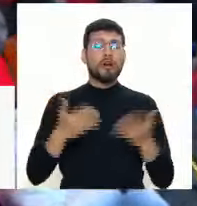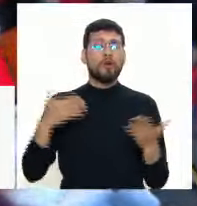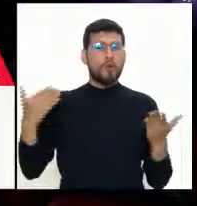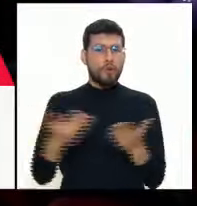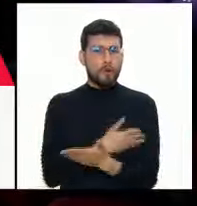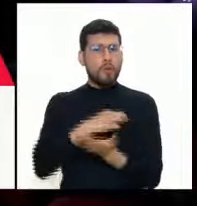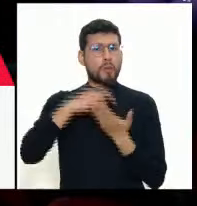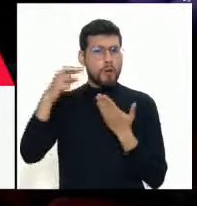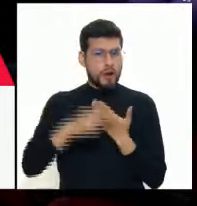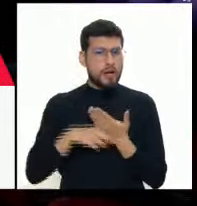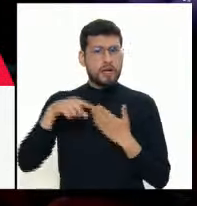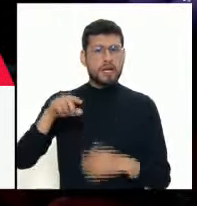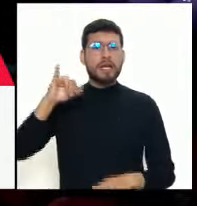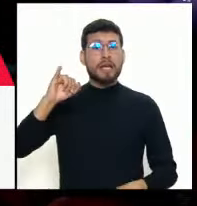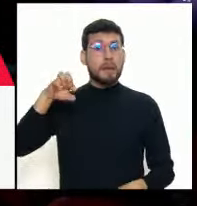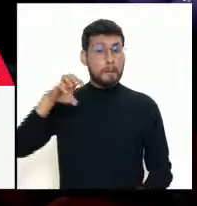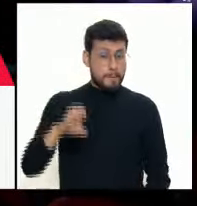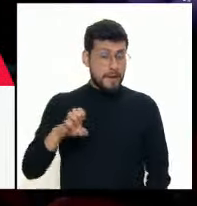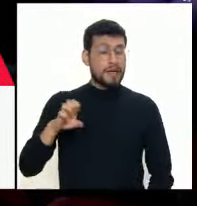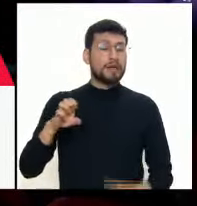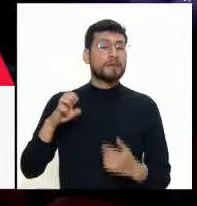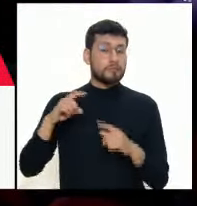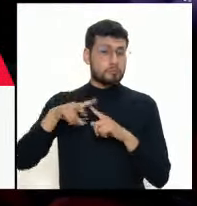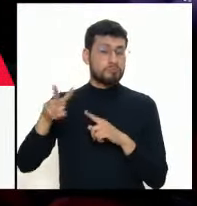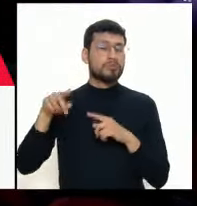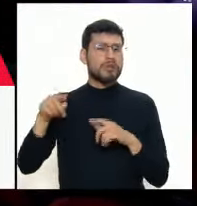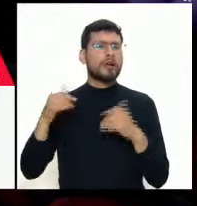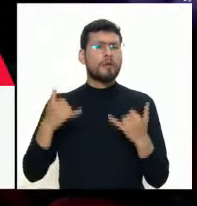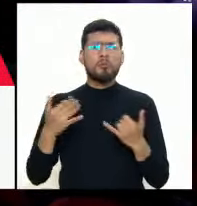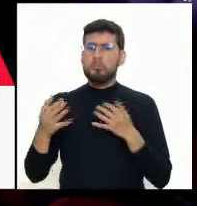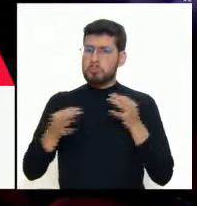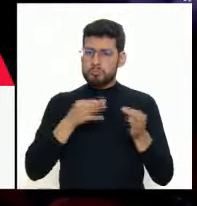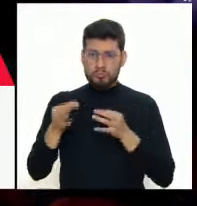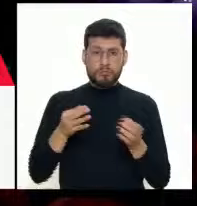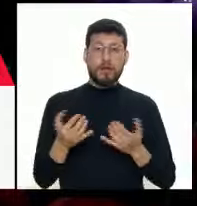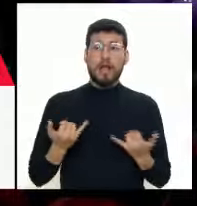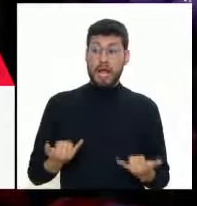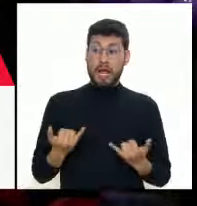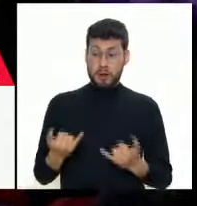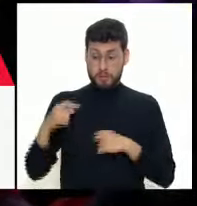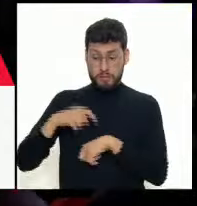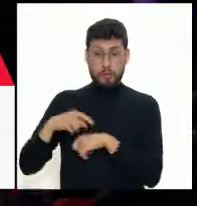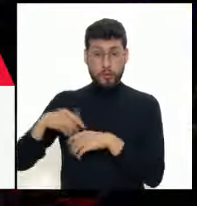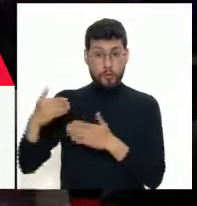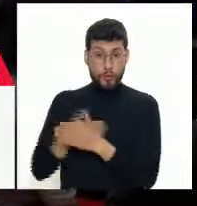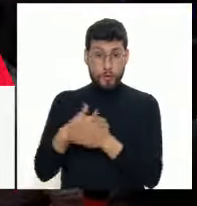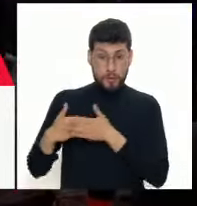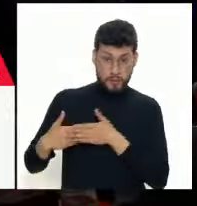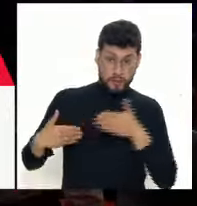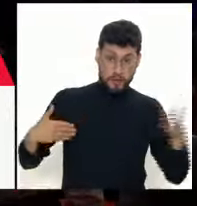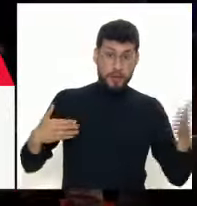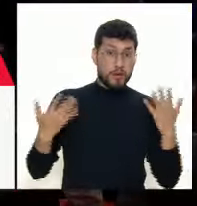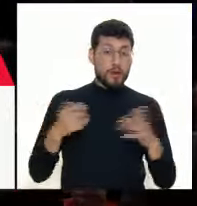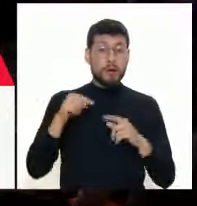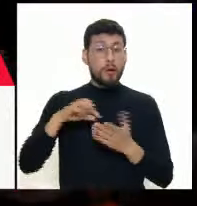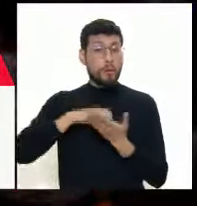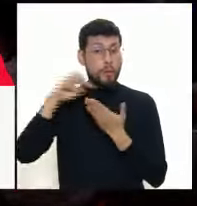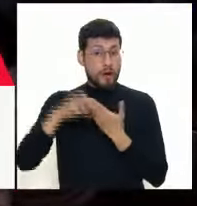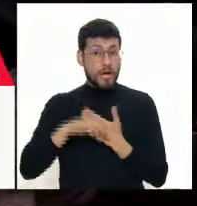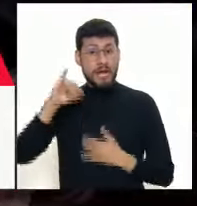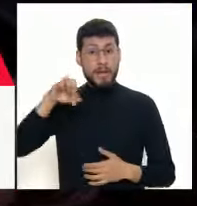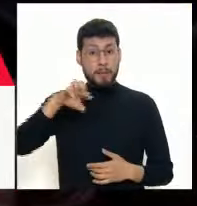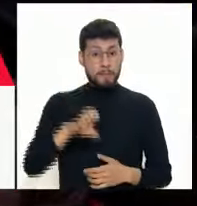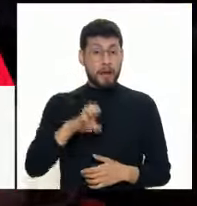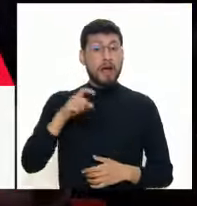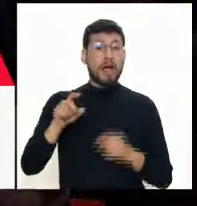nueva programación del canal IP y donde señalaba que a partir de esta nueva etapa, a través del programa